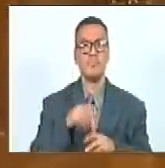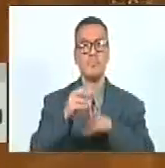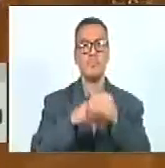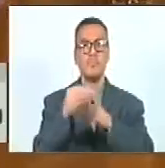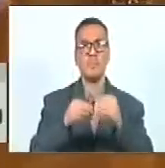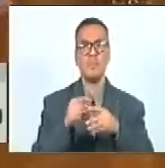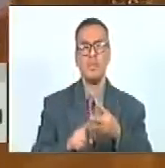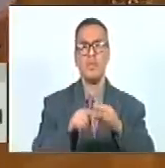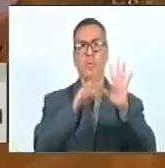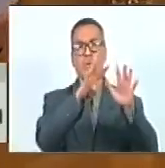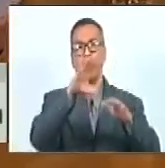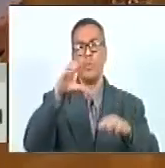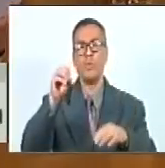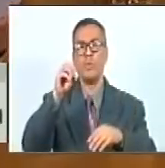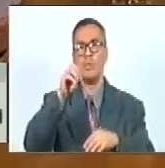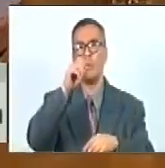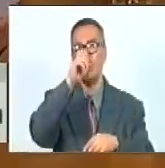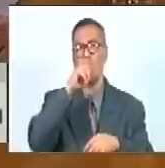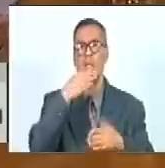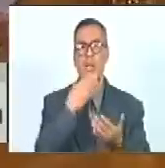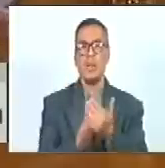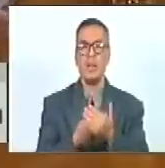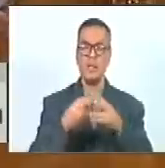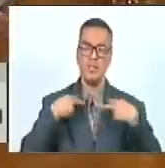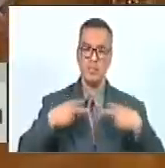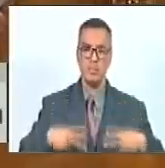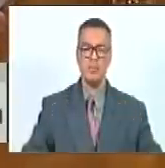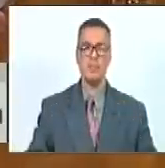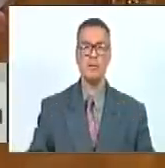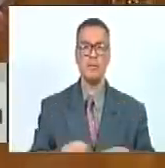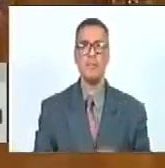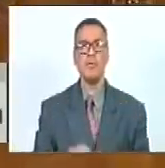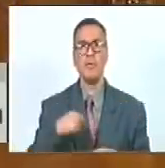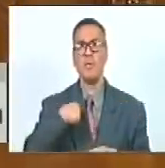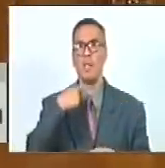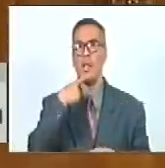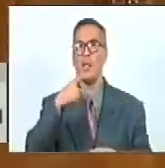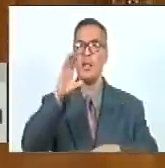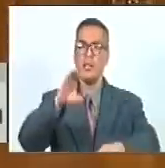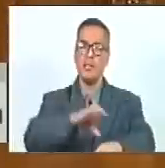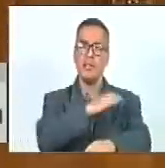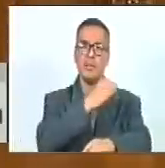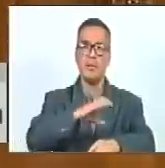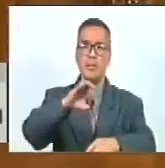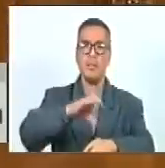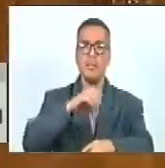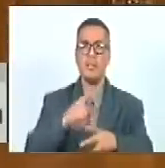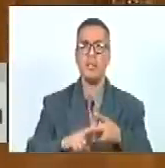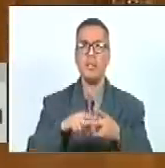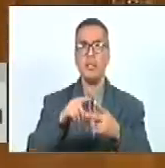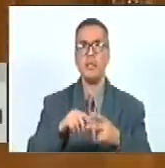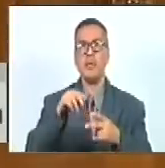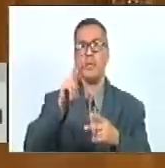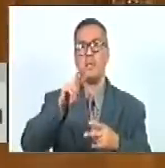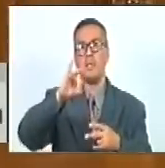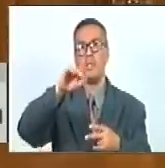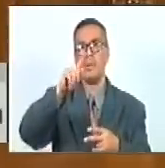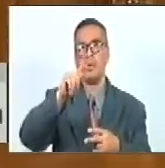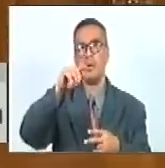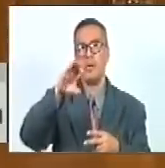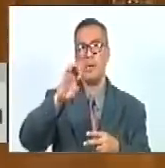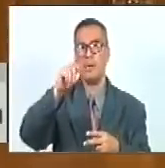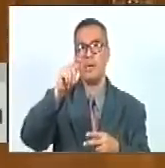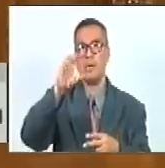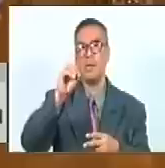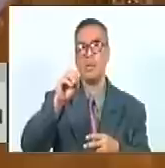Estamos en los 90, gracias a la vida, como dice la canción de la chilena Violeta Parra,